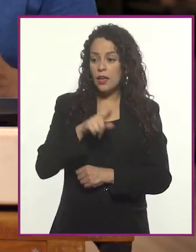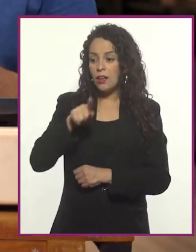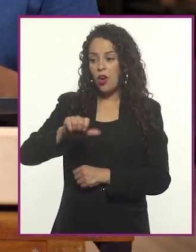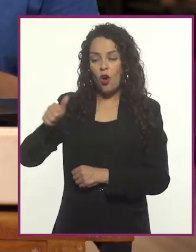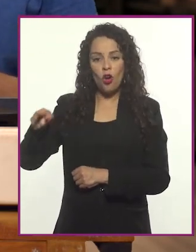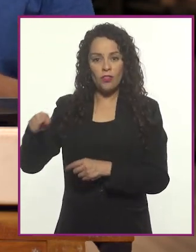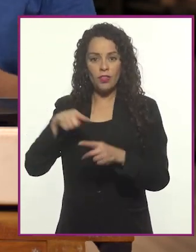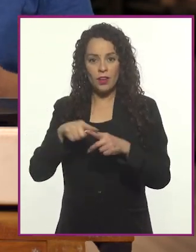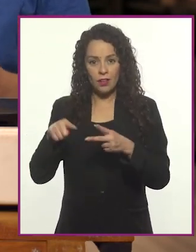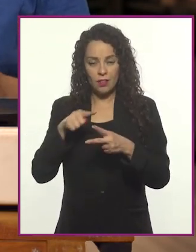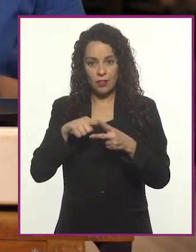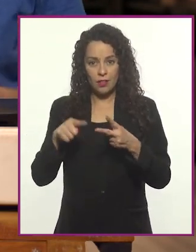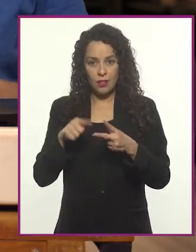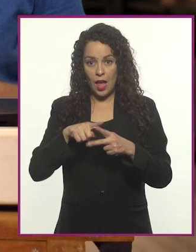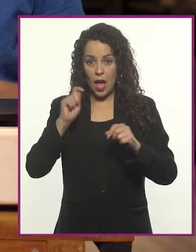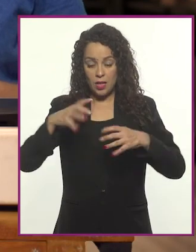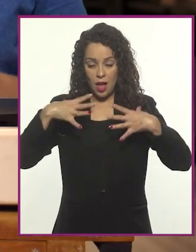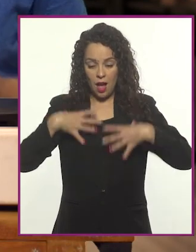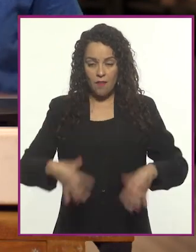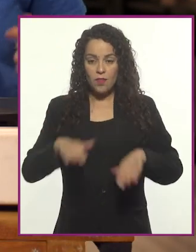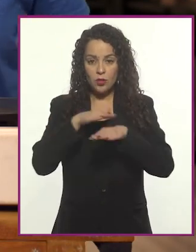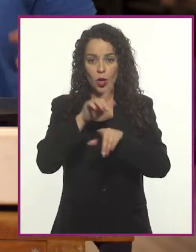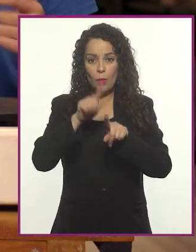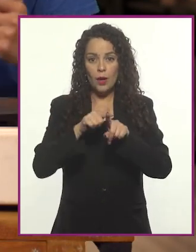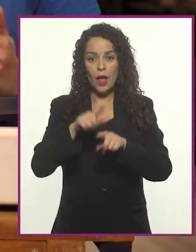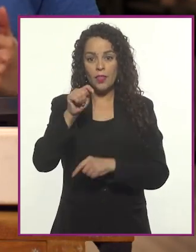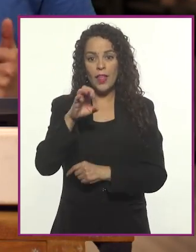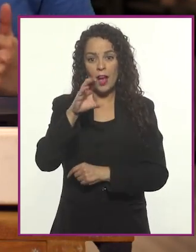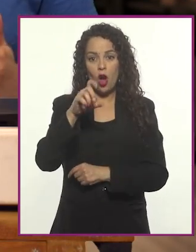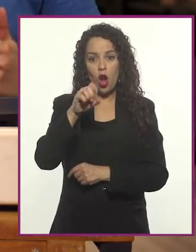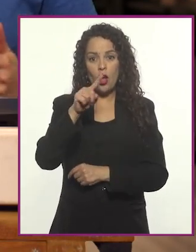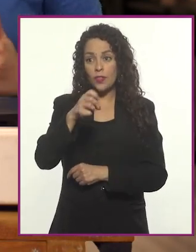los colores de los tecolotes y el Pichilín le bateó 3